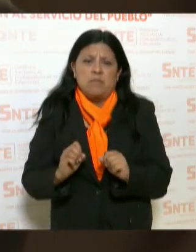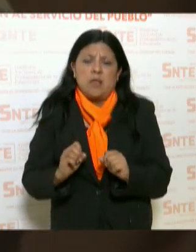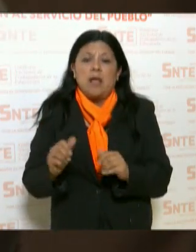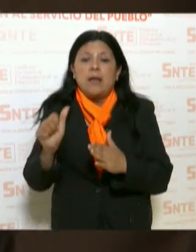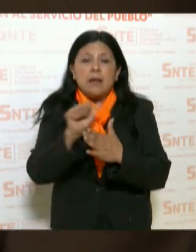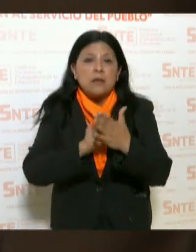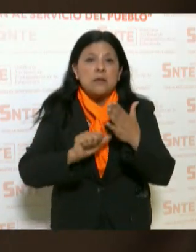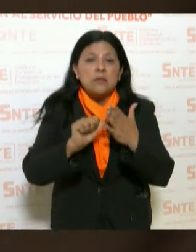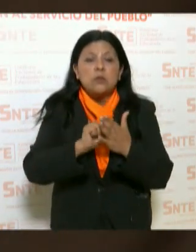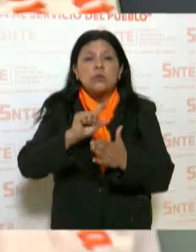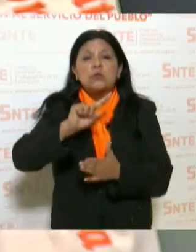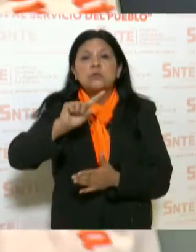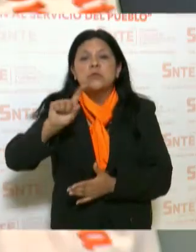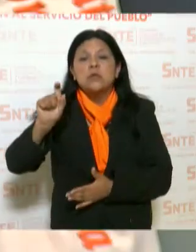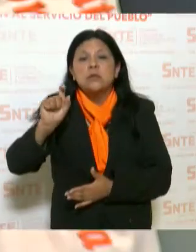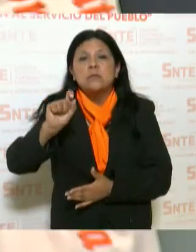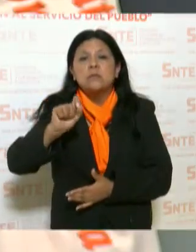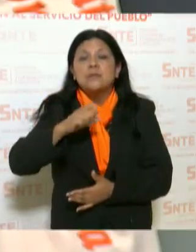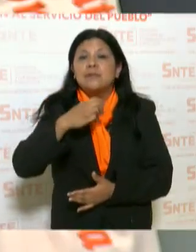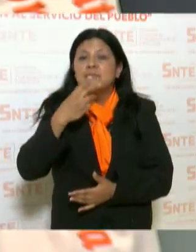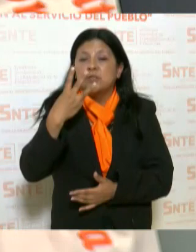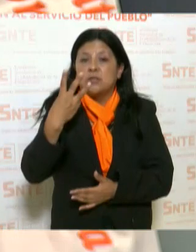123 se establecen